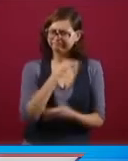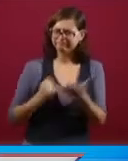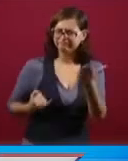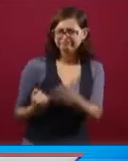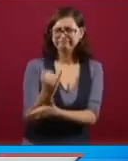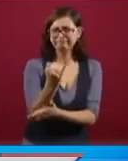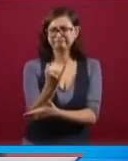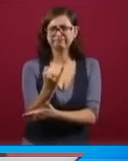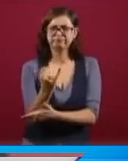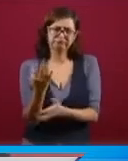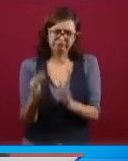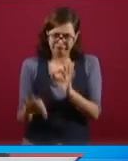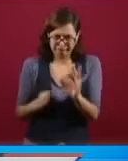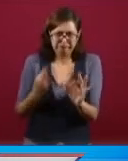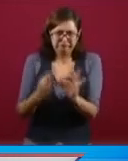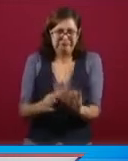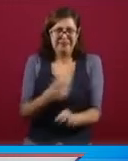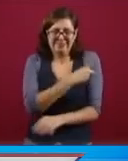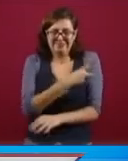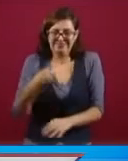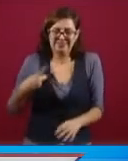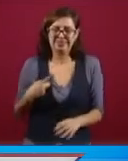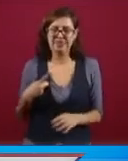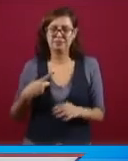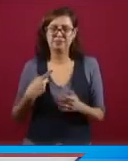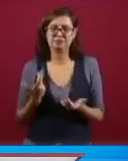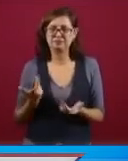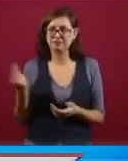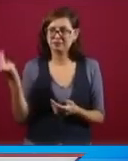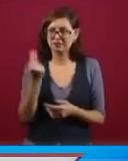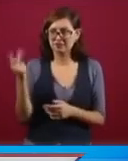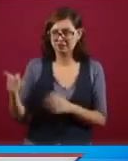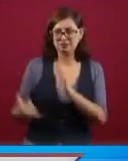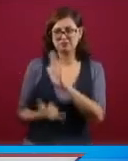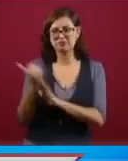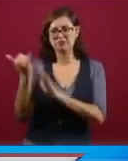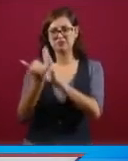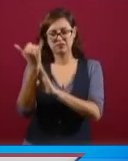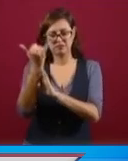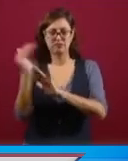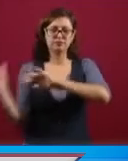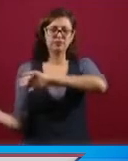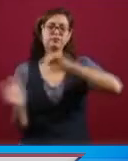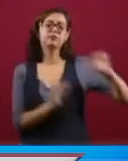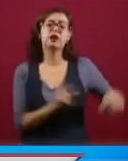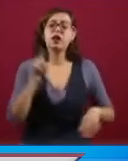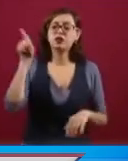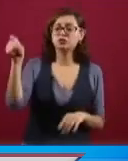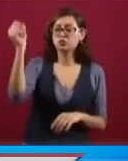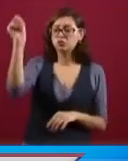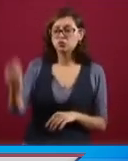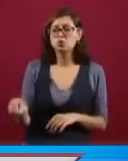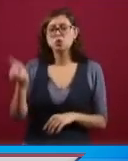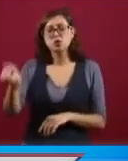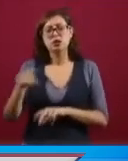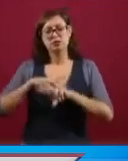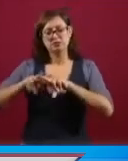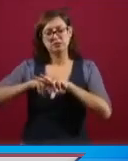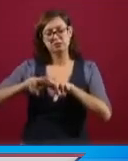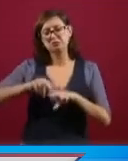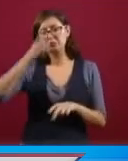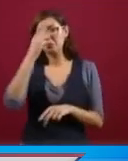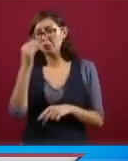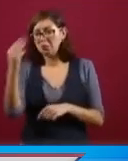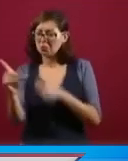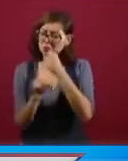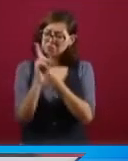abandonadas. Afortunadamente, durante el periodo neoliberal no fueron concesionadas ni entregadas las vías del Istmo y del sureste de México. Las líneas